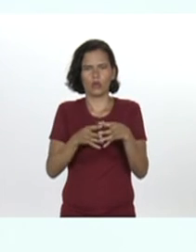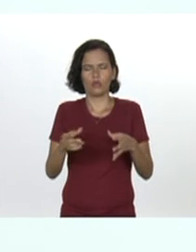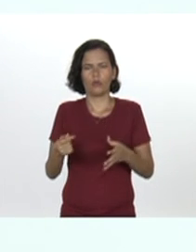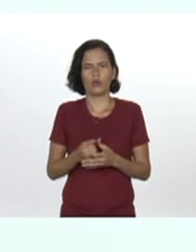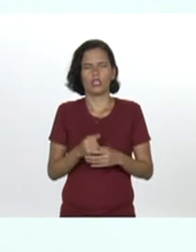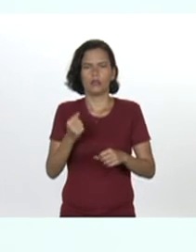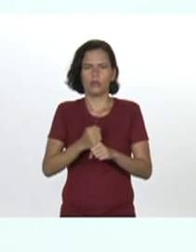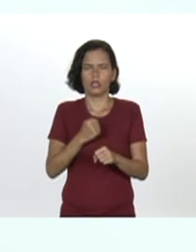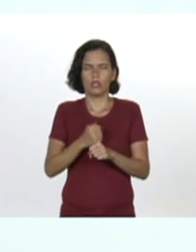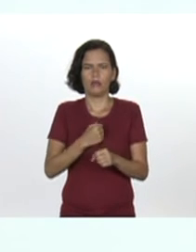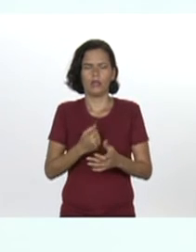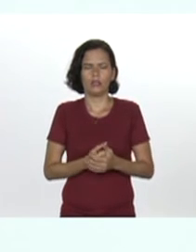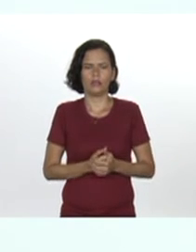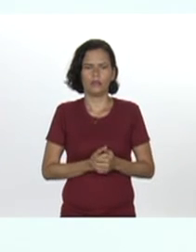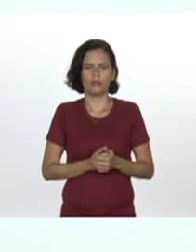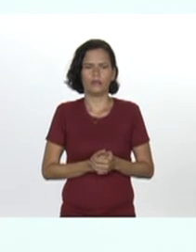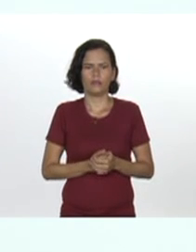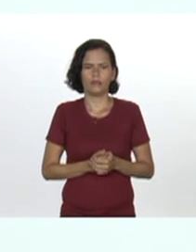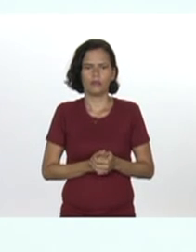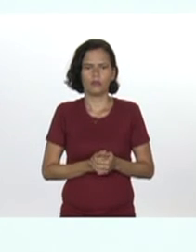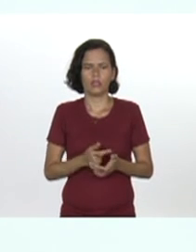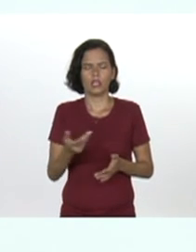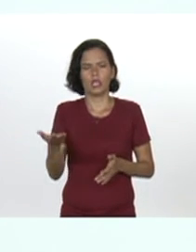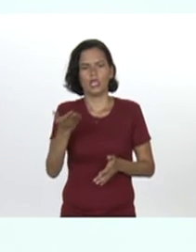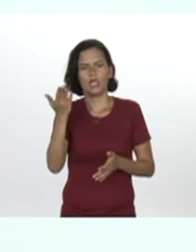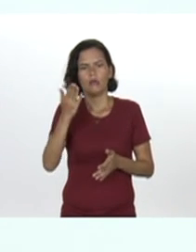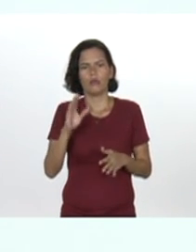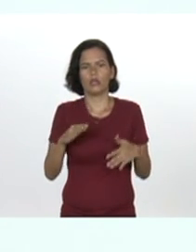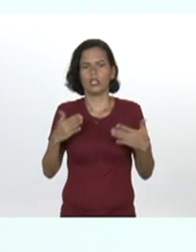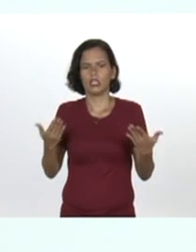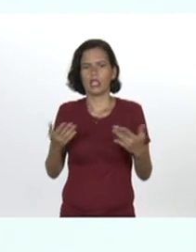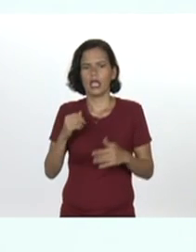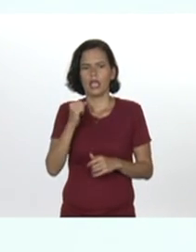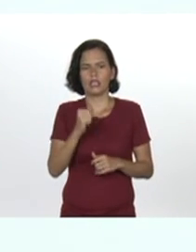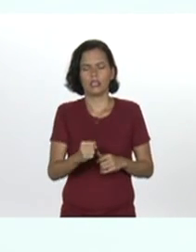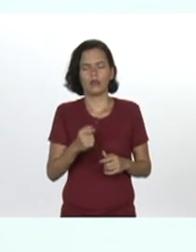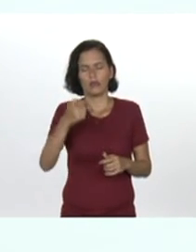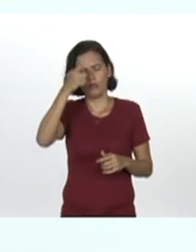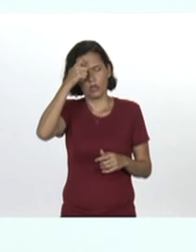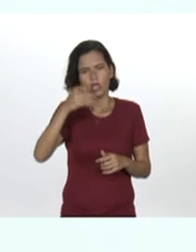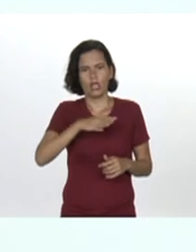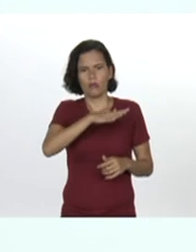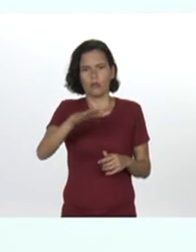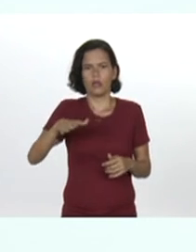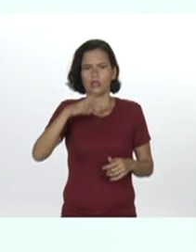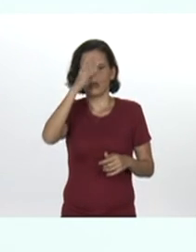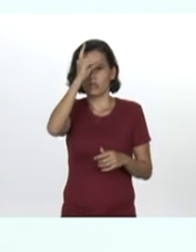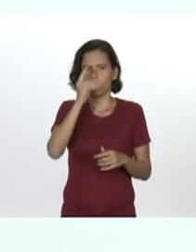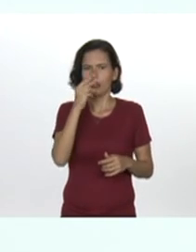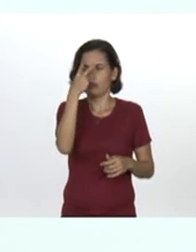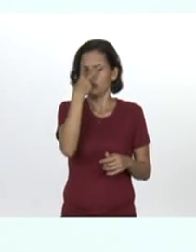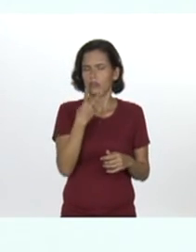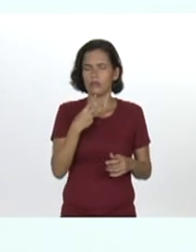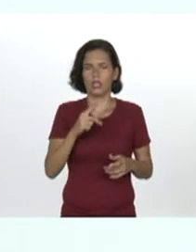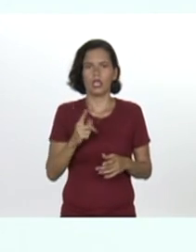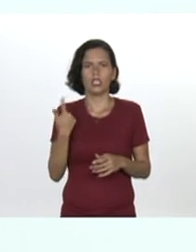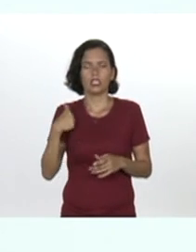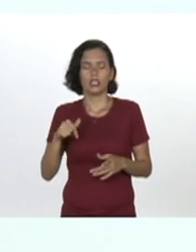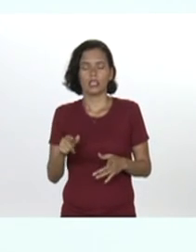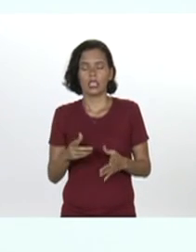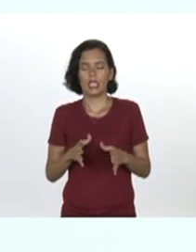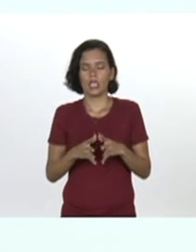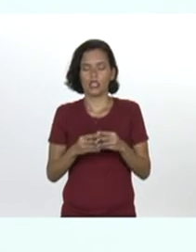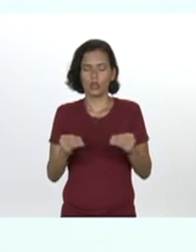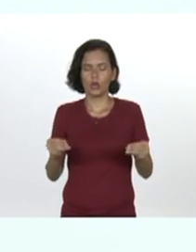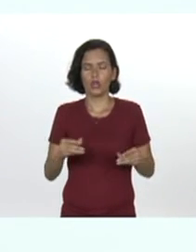de que estemos trabajando. Es importante que garanticemos que la población con deficiencias visuales tenga acceso a